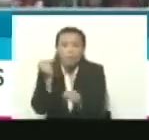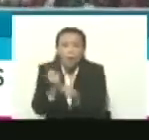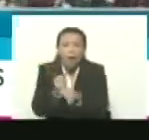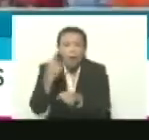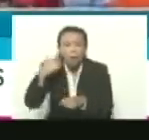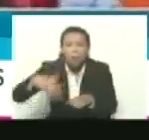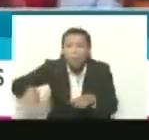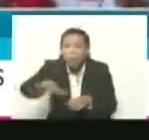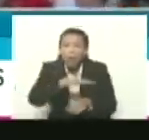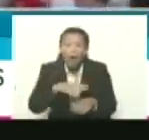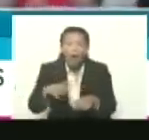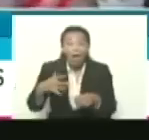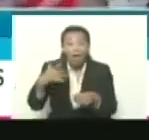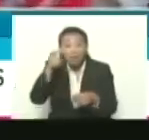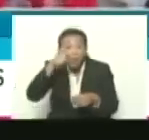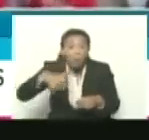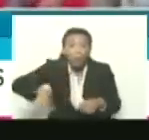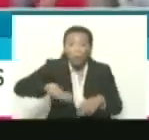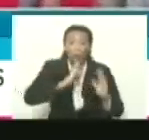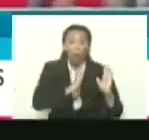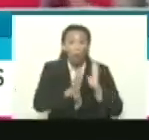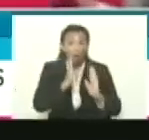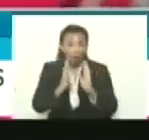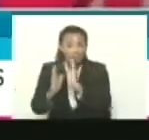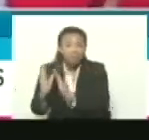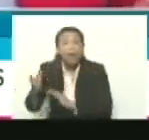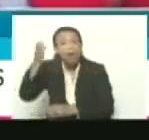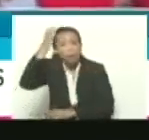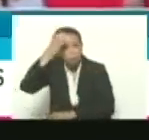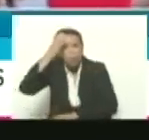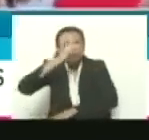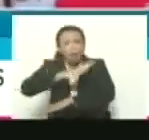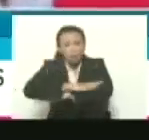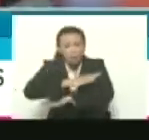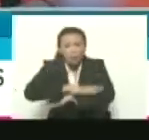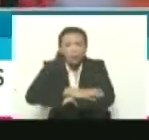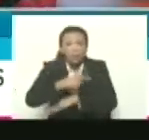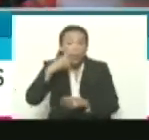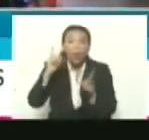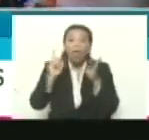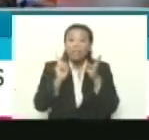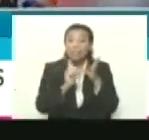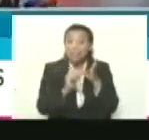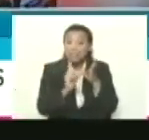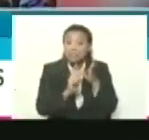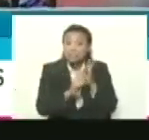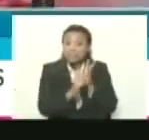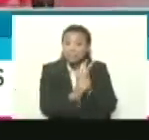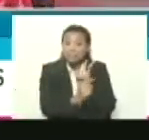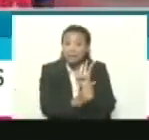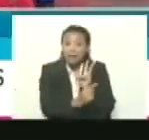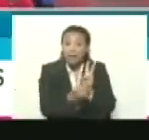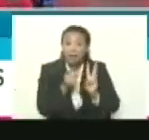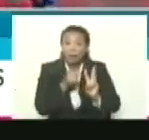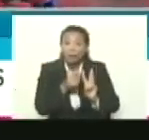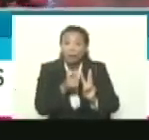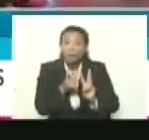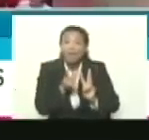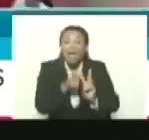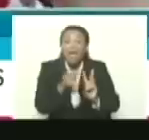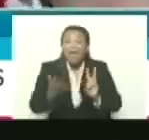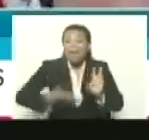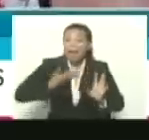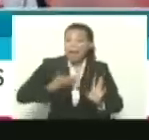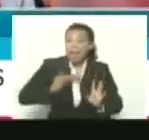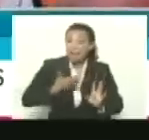es decir, el pueblo más consciente, organizado, consciente del poder popular. Lo tercero que hemos visto, comandante presidente, es la alegría,